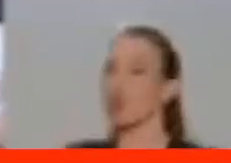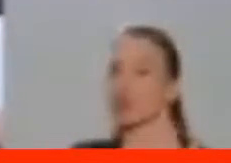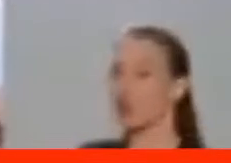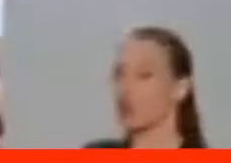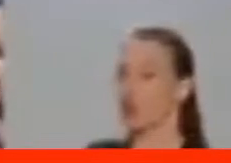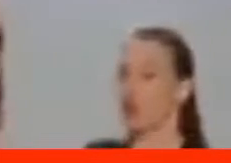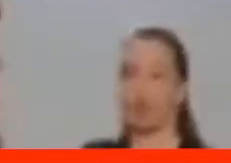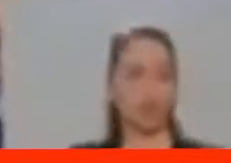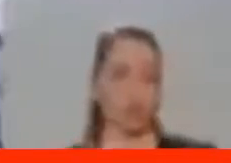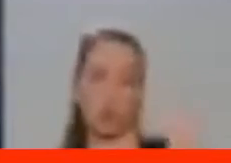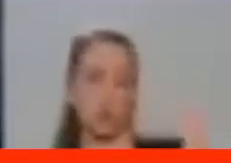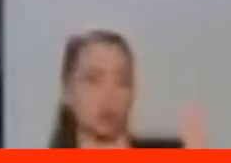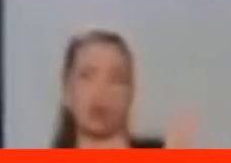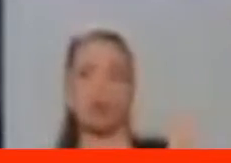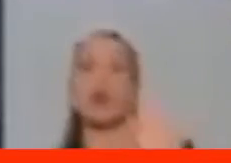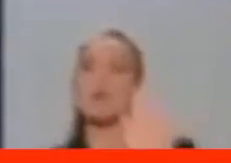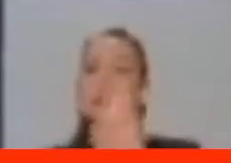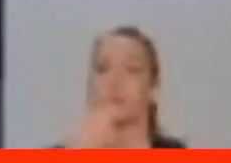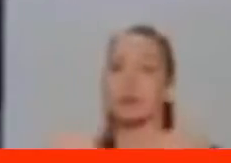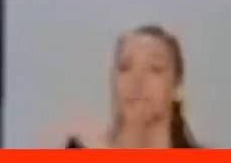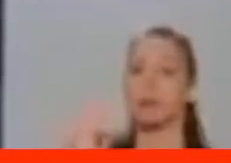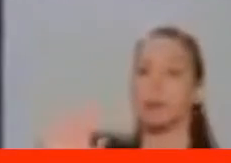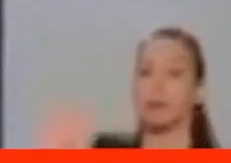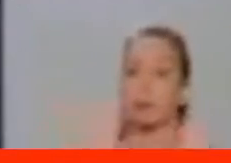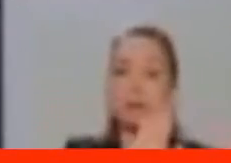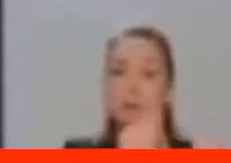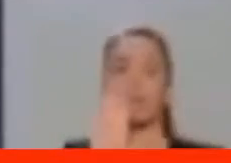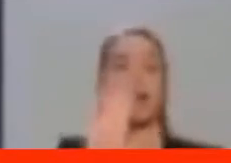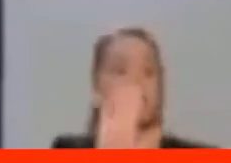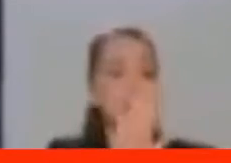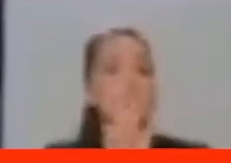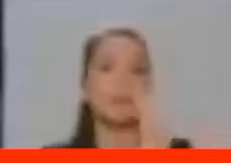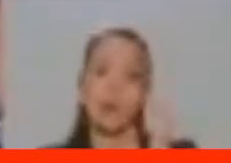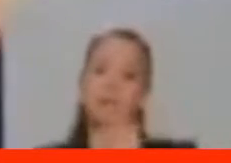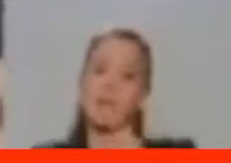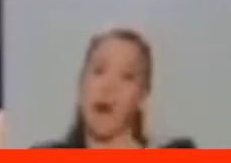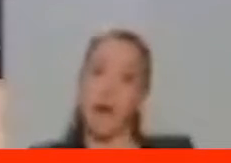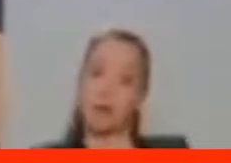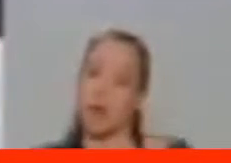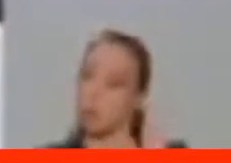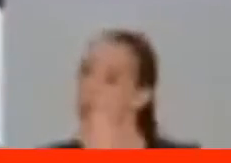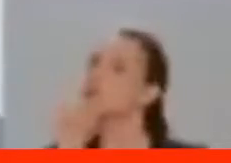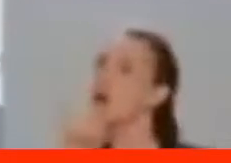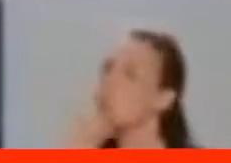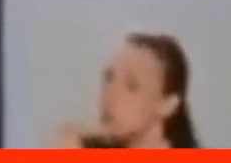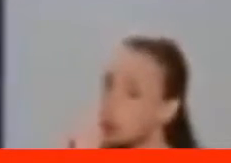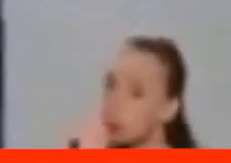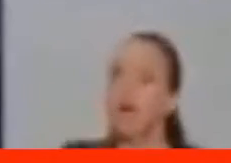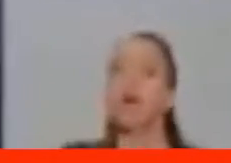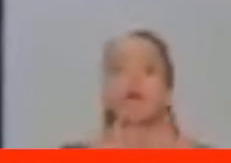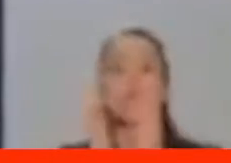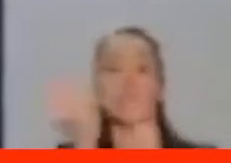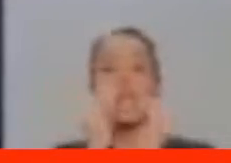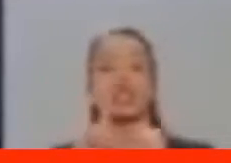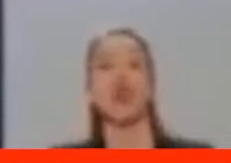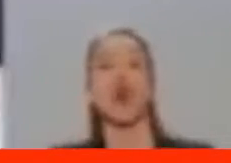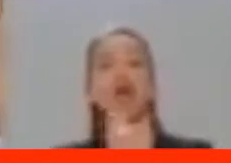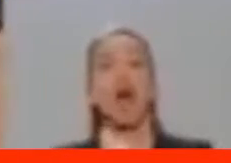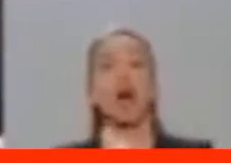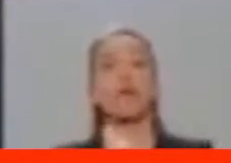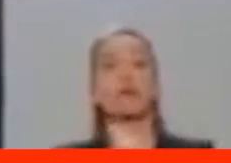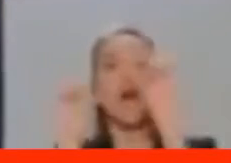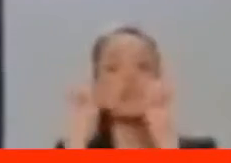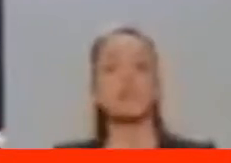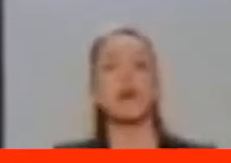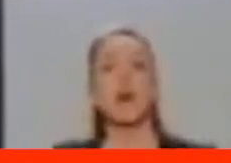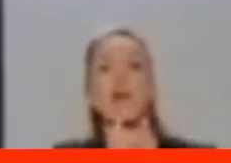si la Convención Constitucional... Déjeme terminar la pregunta. Le pido que me deje terminar la pregunta. ¿Qué ocurre si la Convención Constitucional no cambia el programa o el